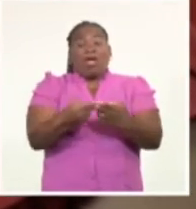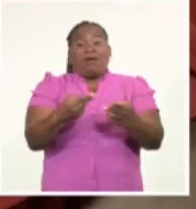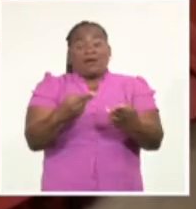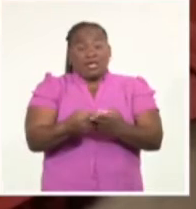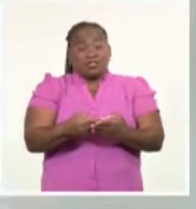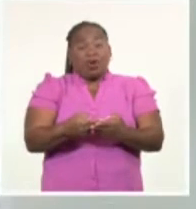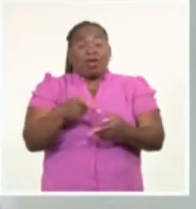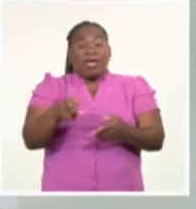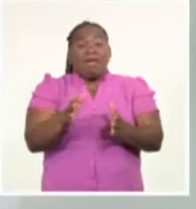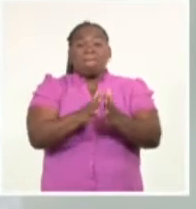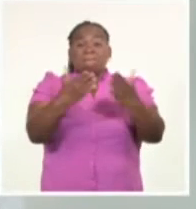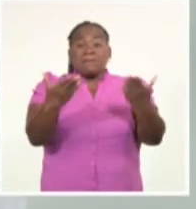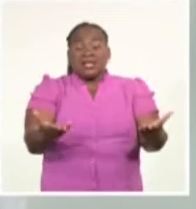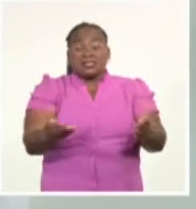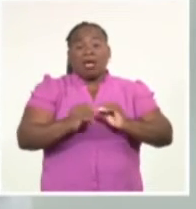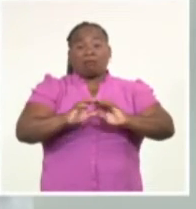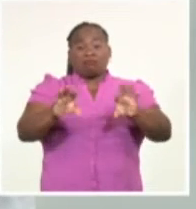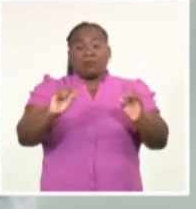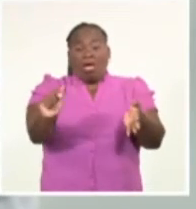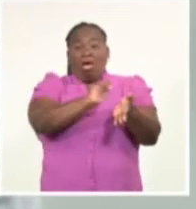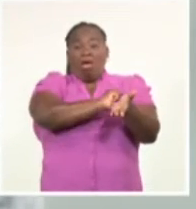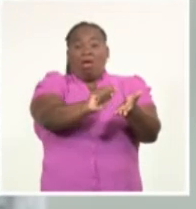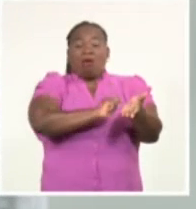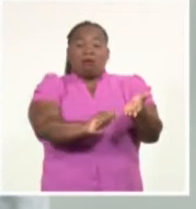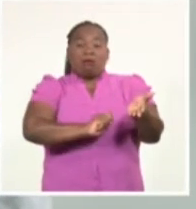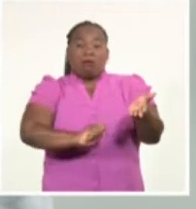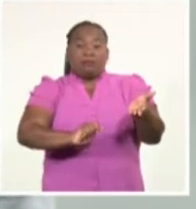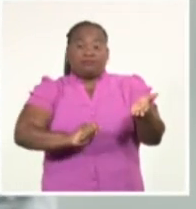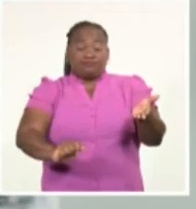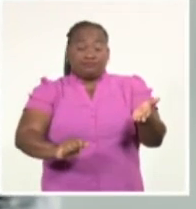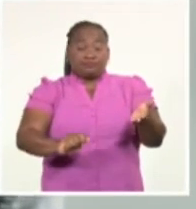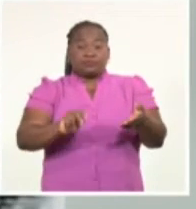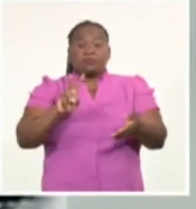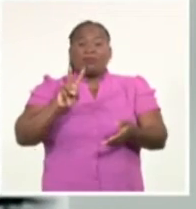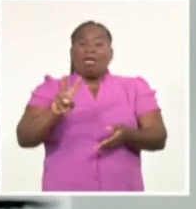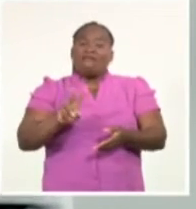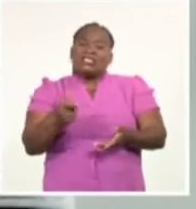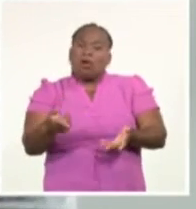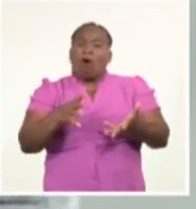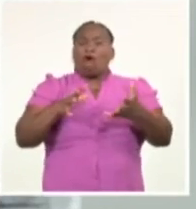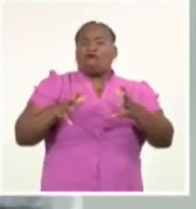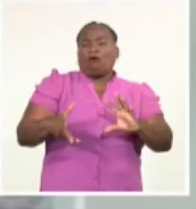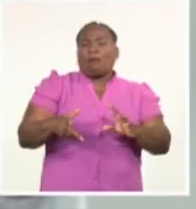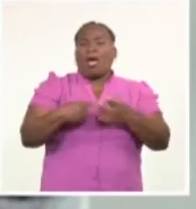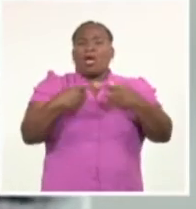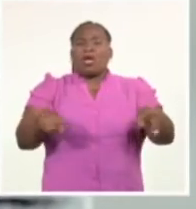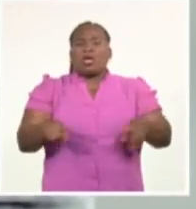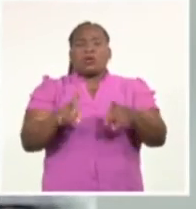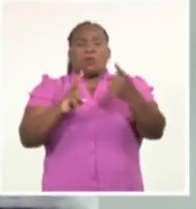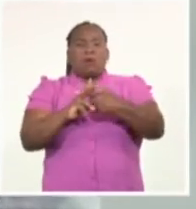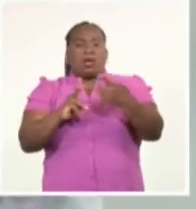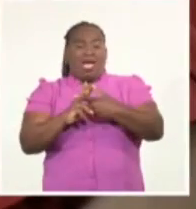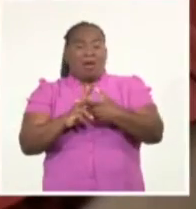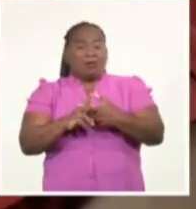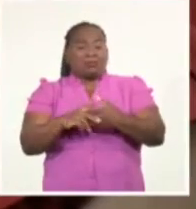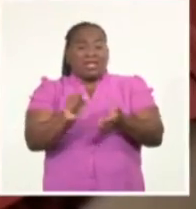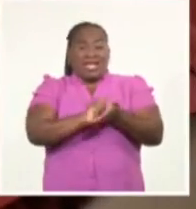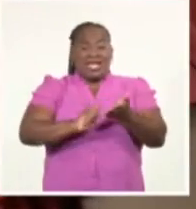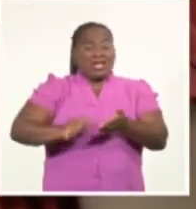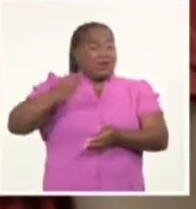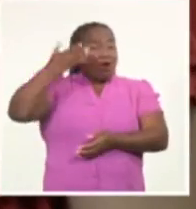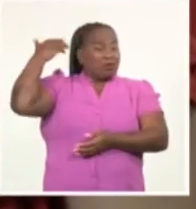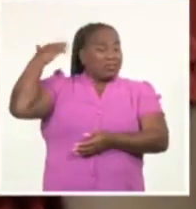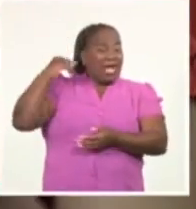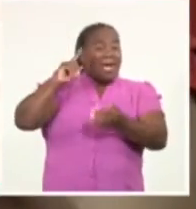prensa de la época para escribir una versión del himno de Bayamo, el que había escrito Perucho